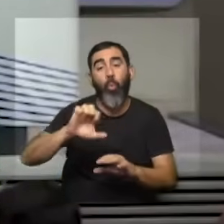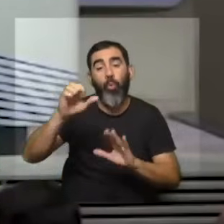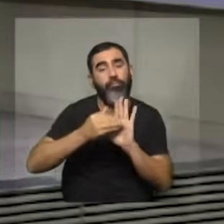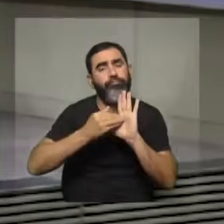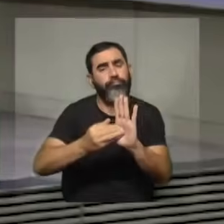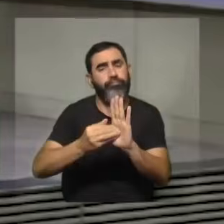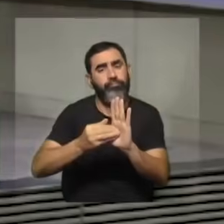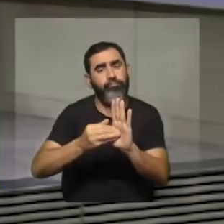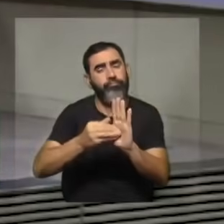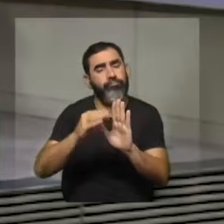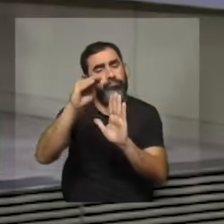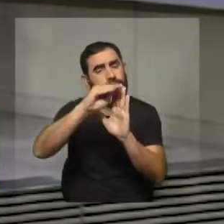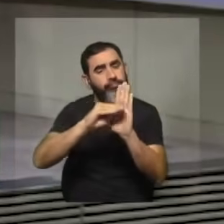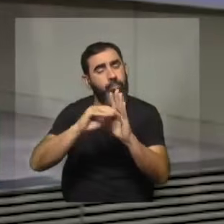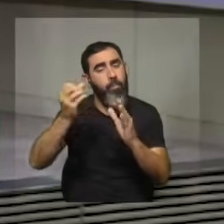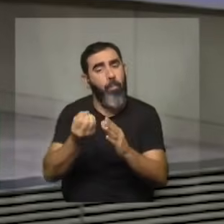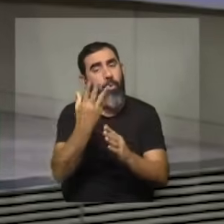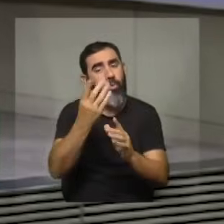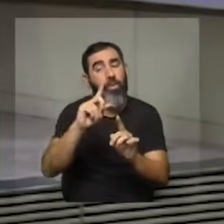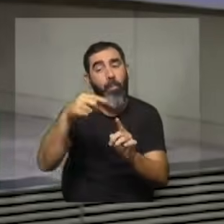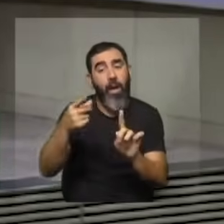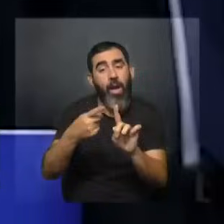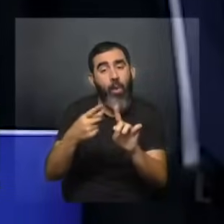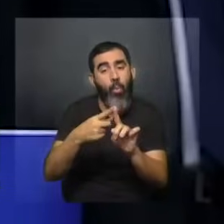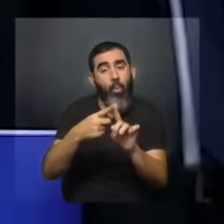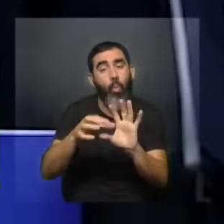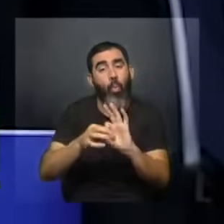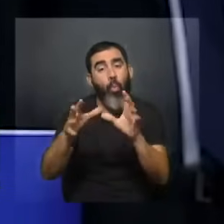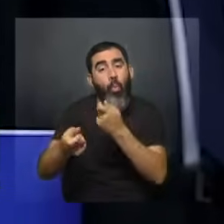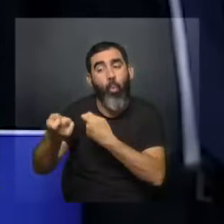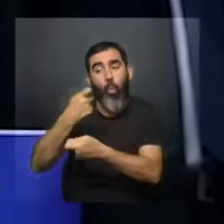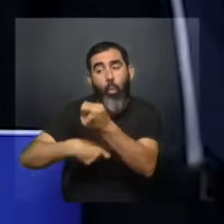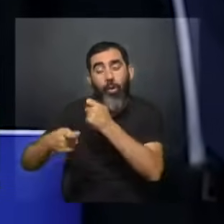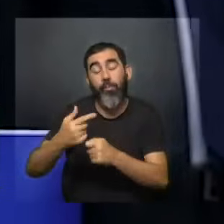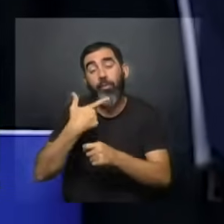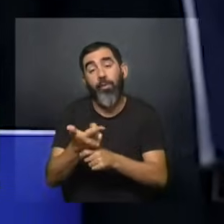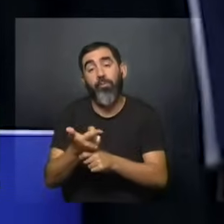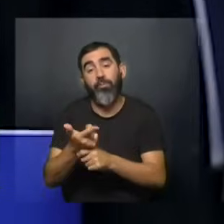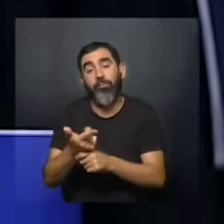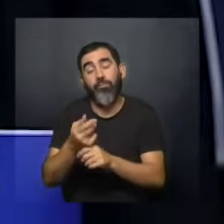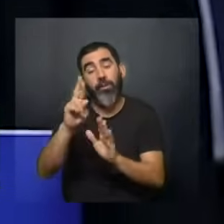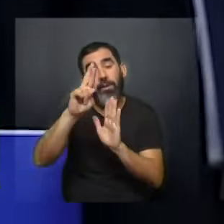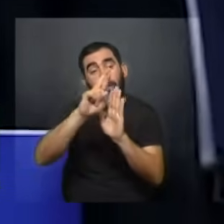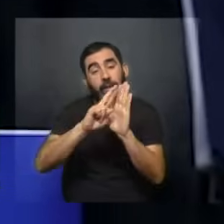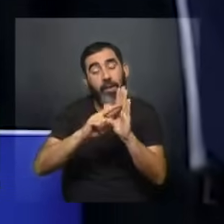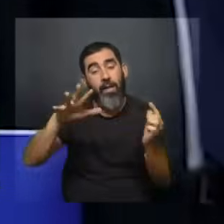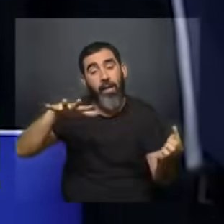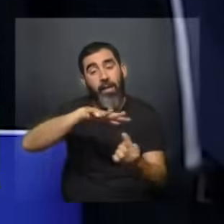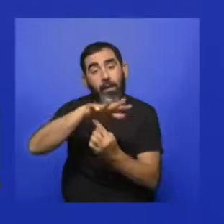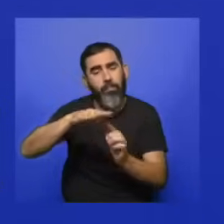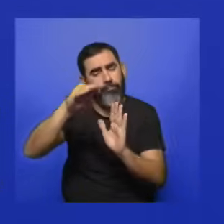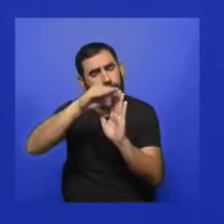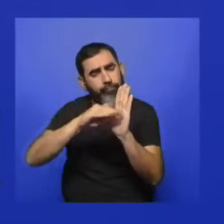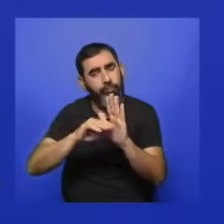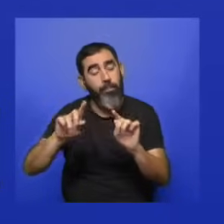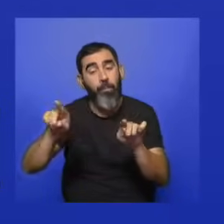una serie de demandas al Mercosur para cerrar el acuerdo de libre comercio, entre ellas una reglamentación ambiental estricta como